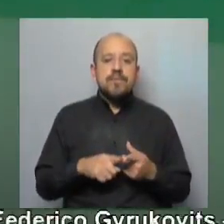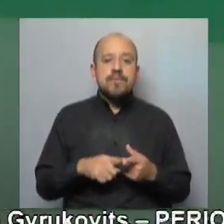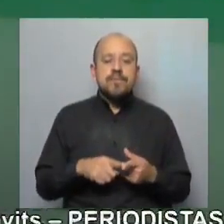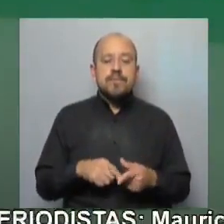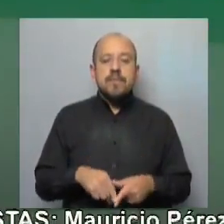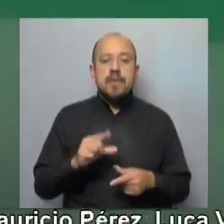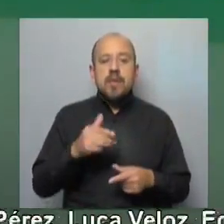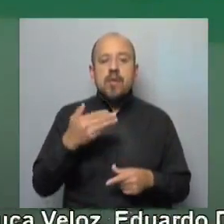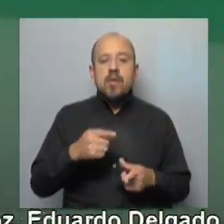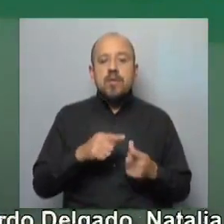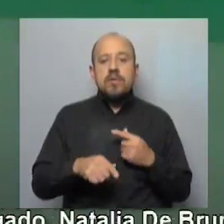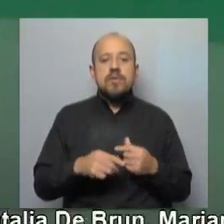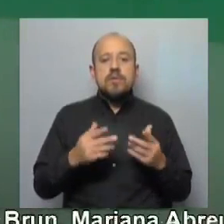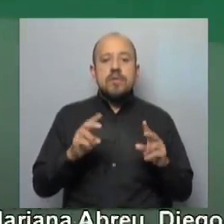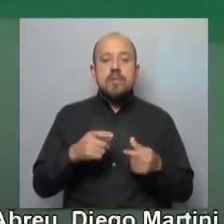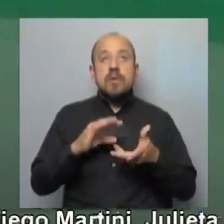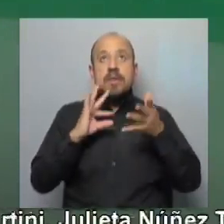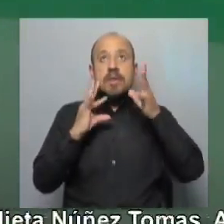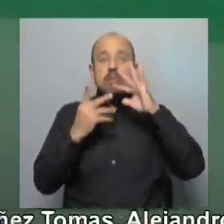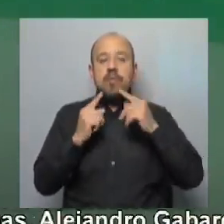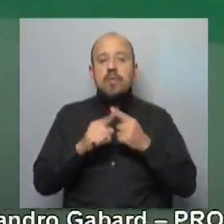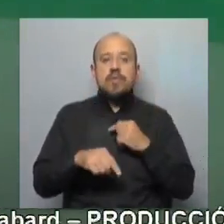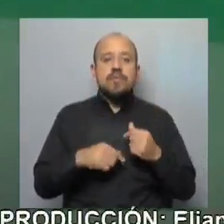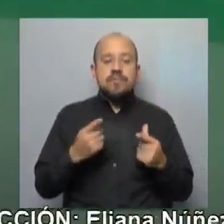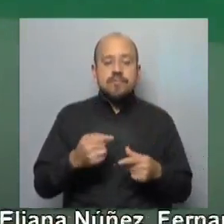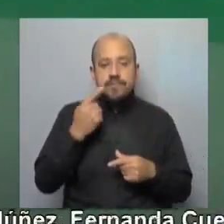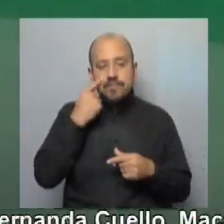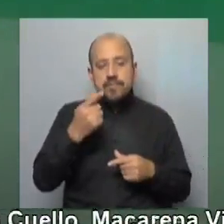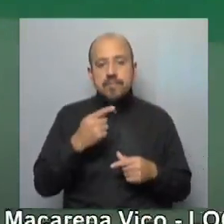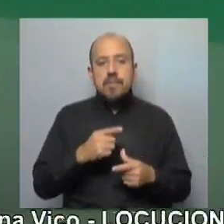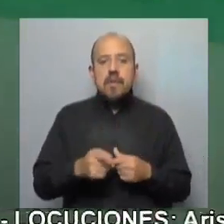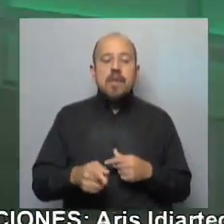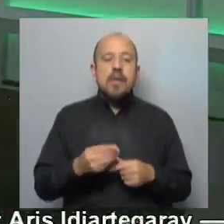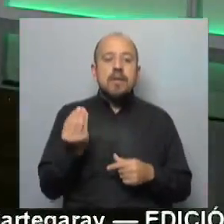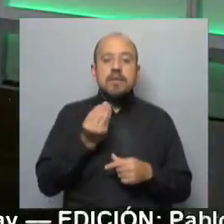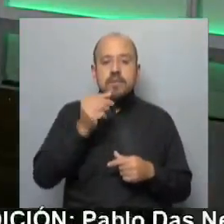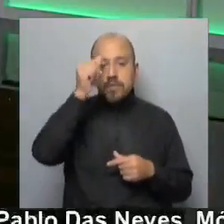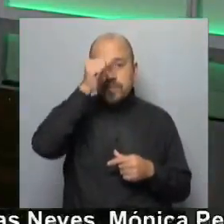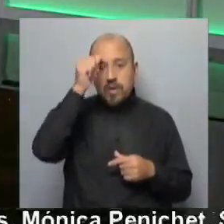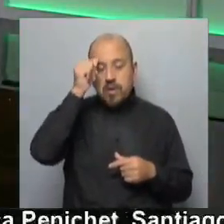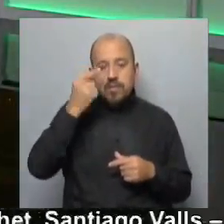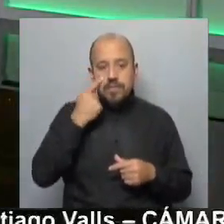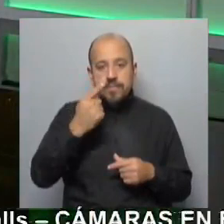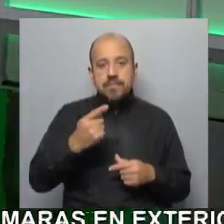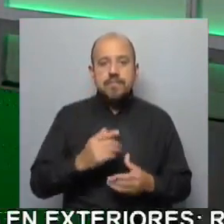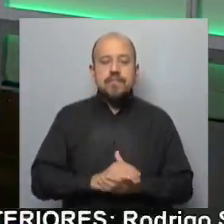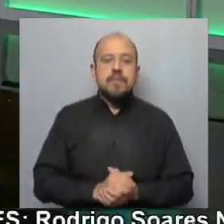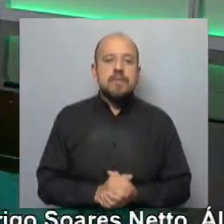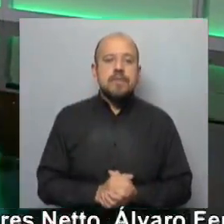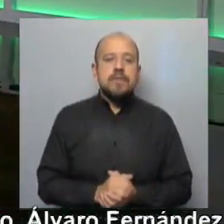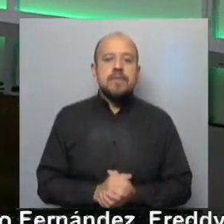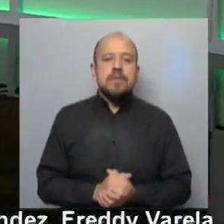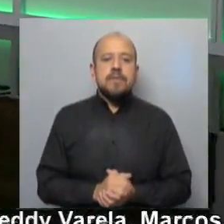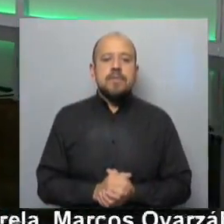estación es el repaso del pronóstico del tiempo que prepara y no me mirando el fin de semana de lleno y algo más empezamos por lo